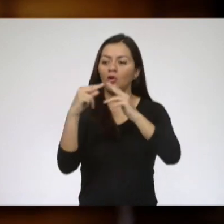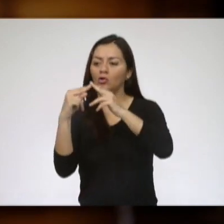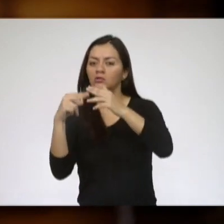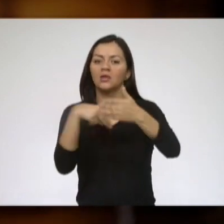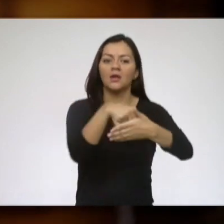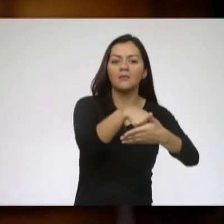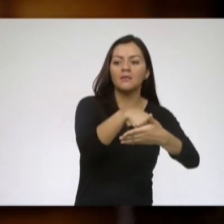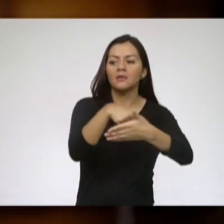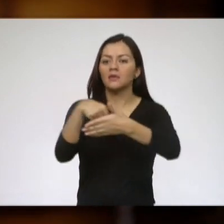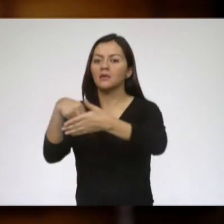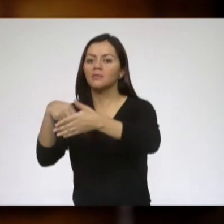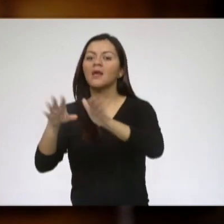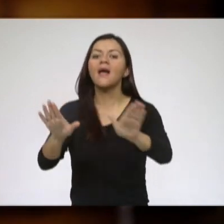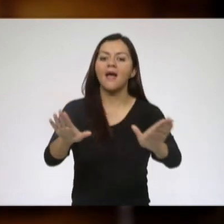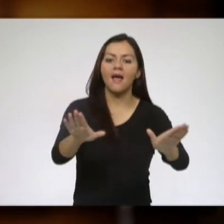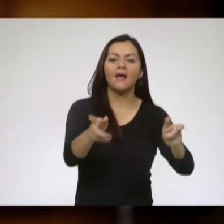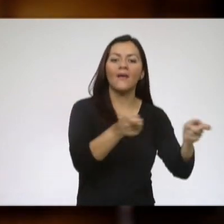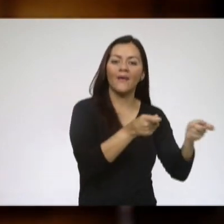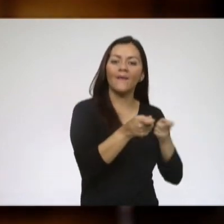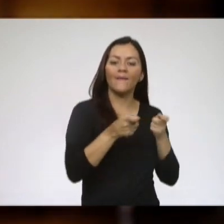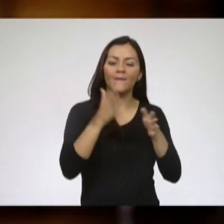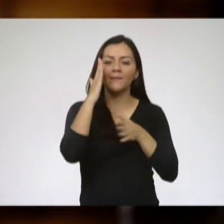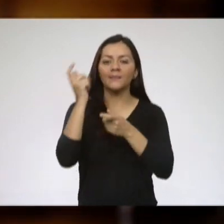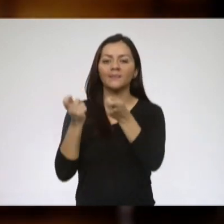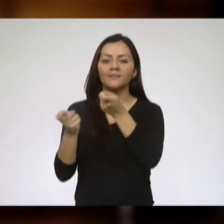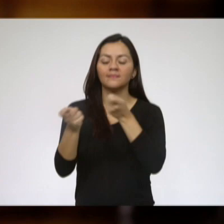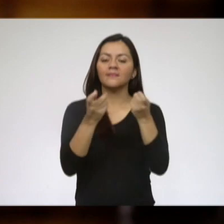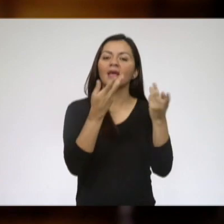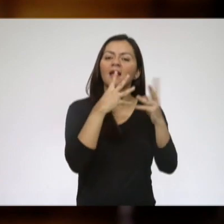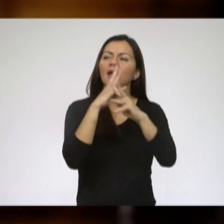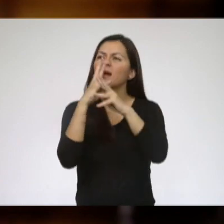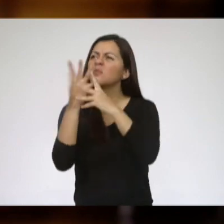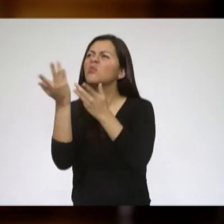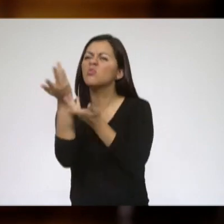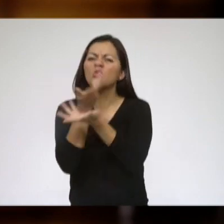hay que saber controlarse. Yo creo que también está en hablar, en las